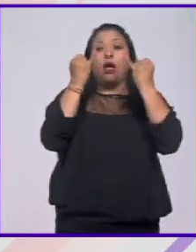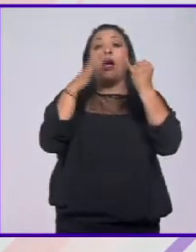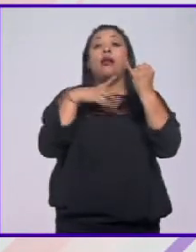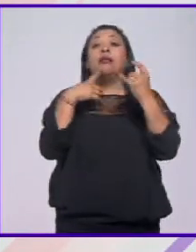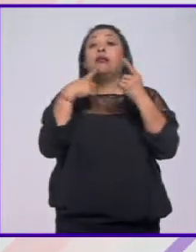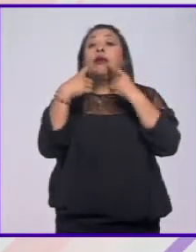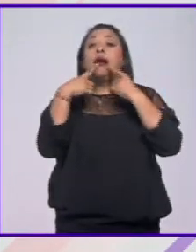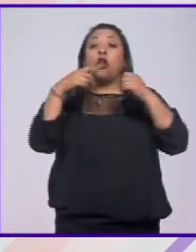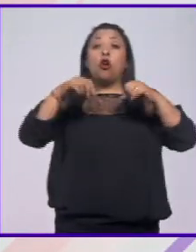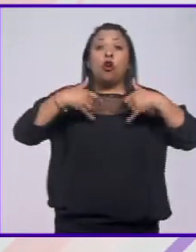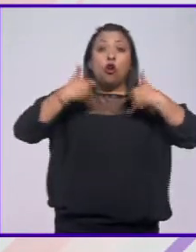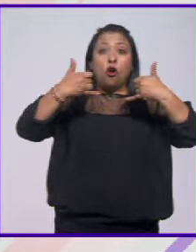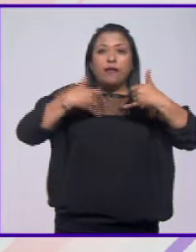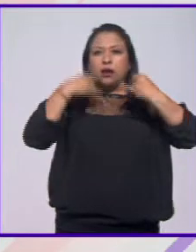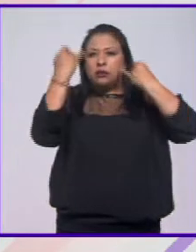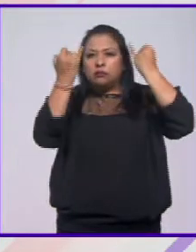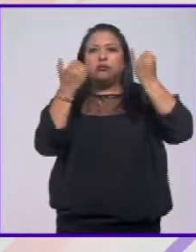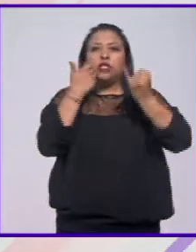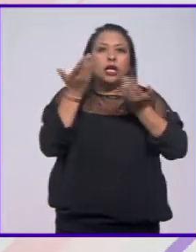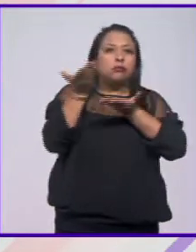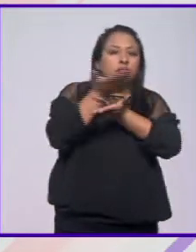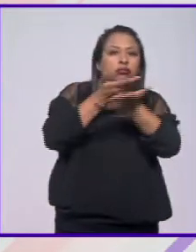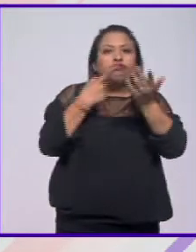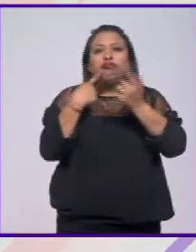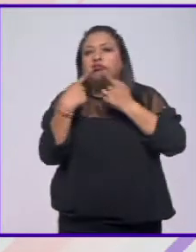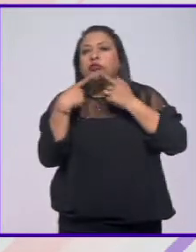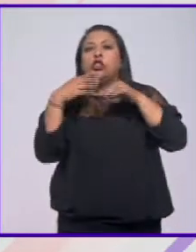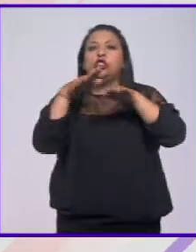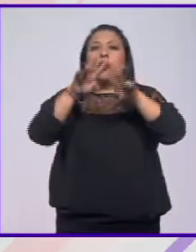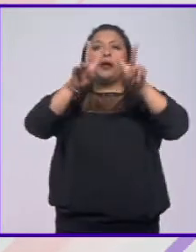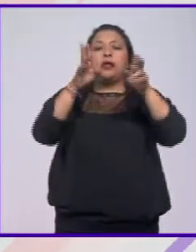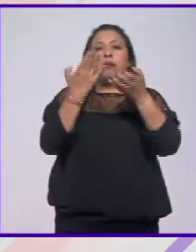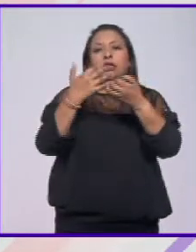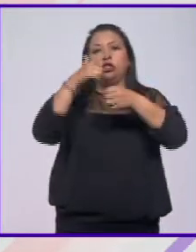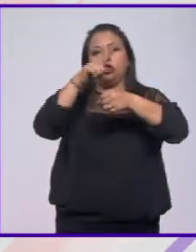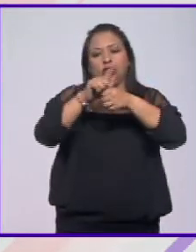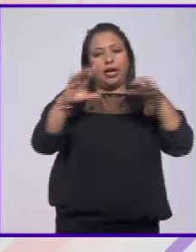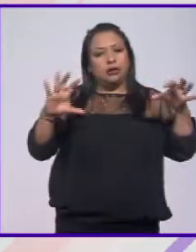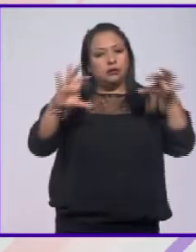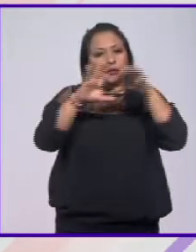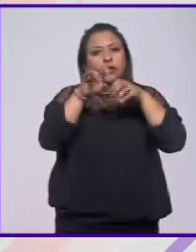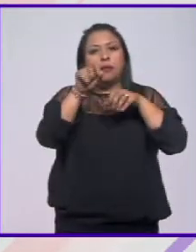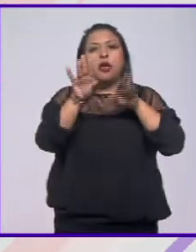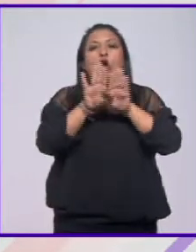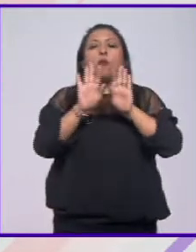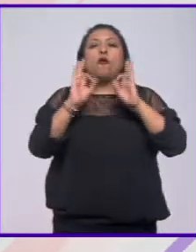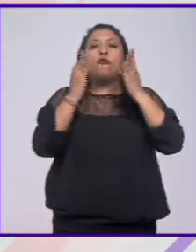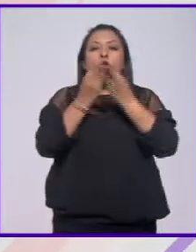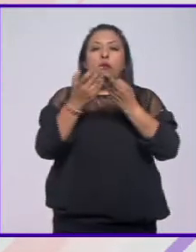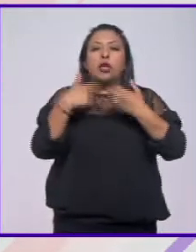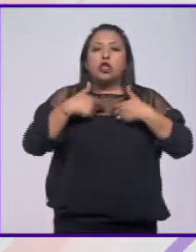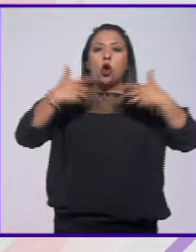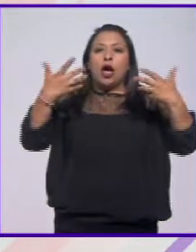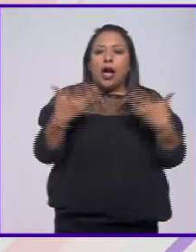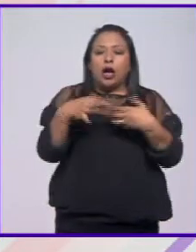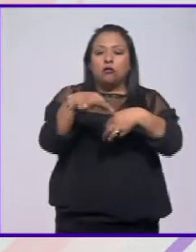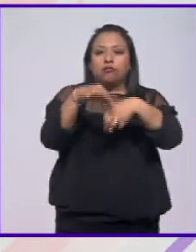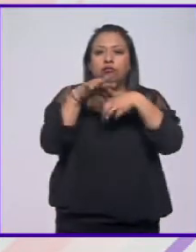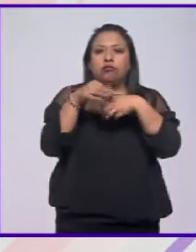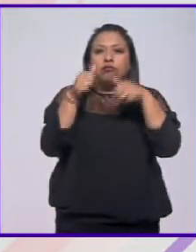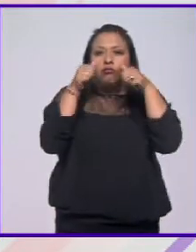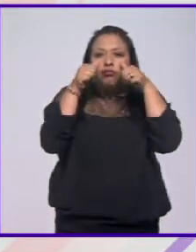cuyo objetivo es avivar la discusión respecto a temas sociales y su vinculación con la manera de hacer, vivir y apreciar el